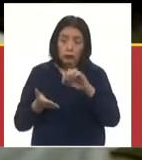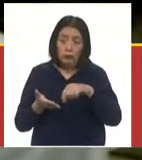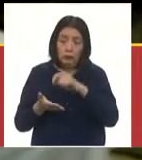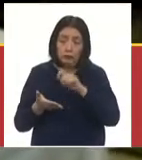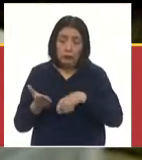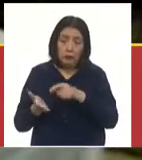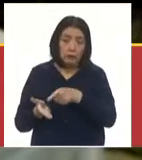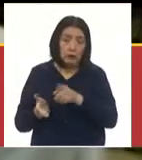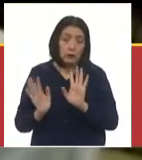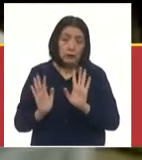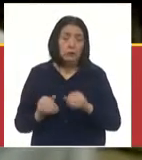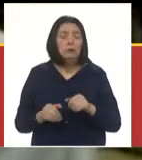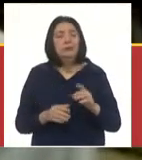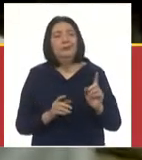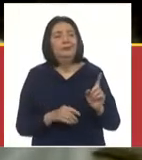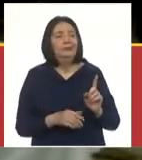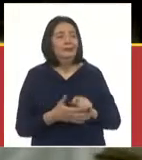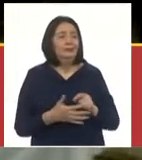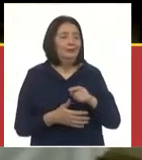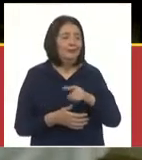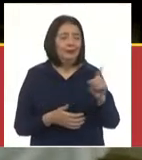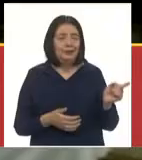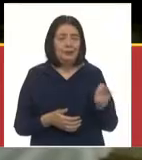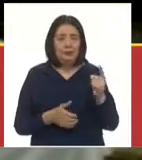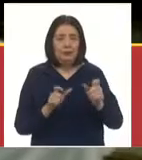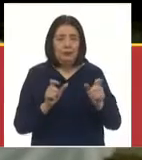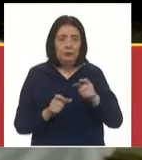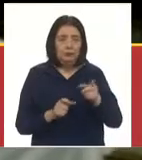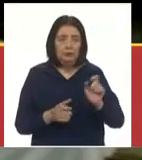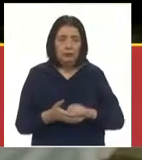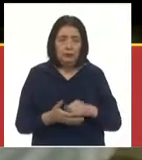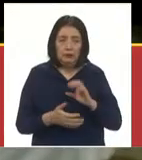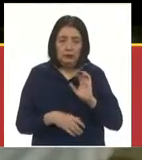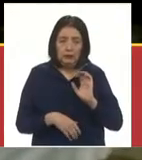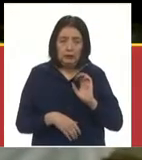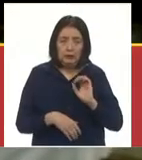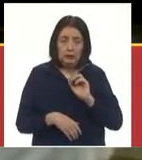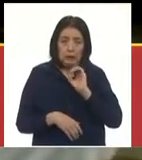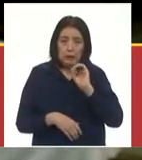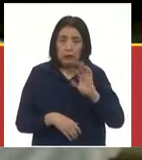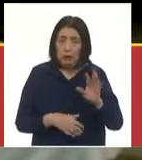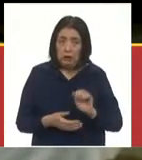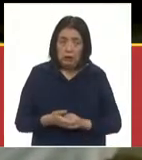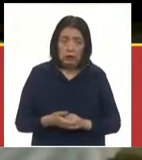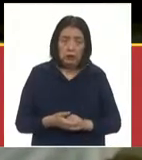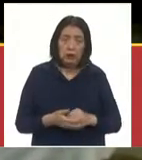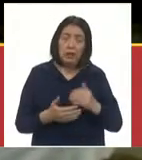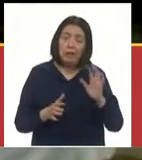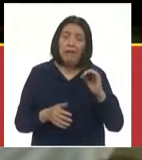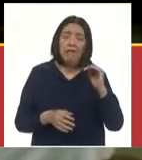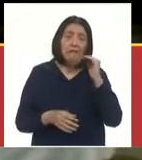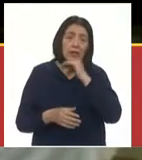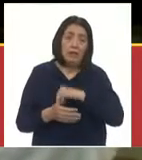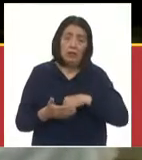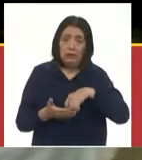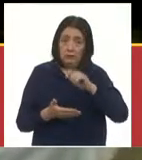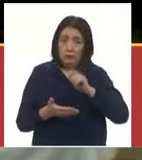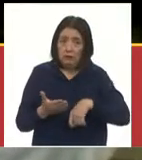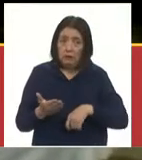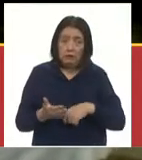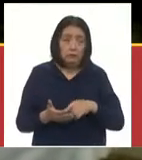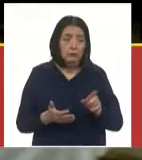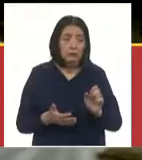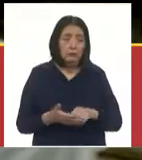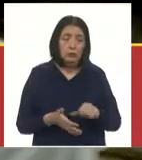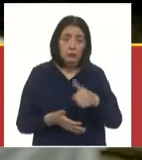que pasa es que todas estas personas a las cuales le están imputando de que habrían falsificado